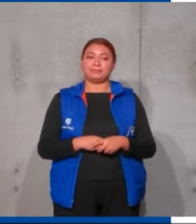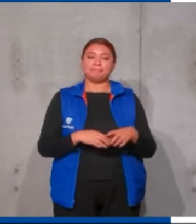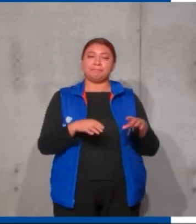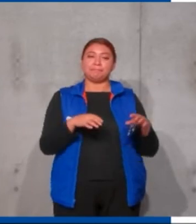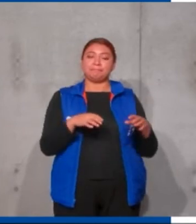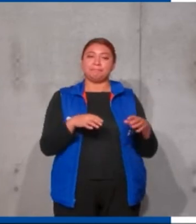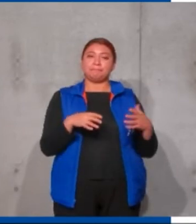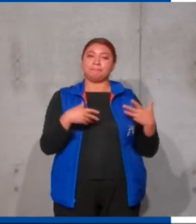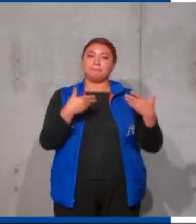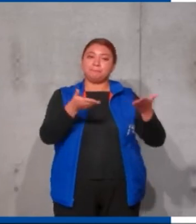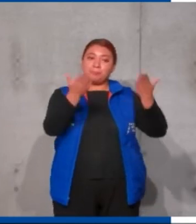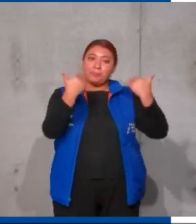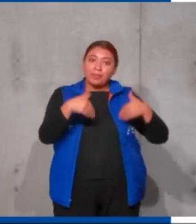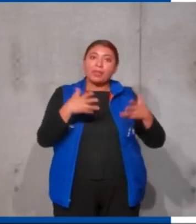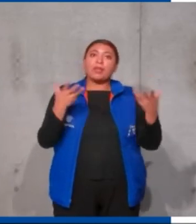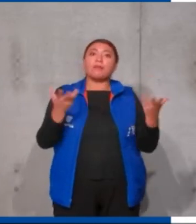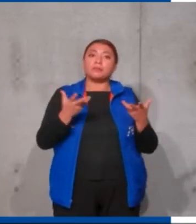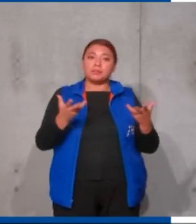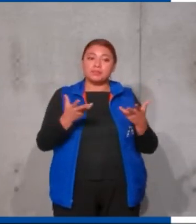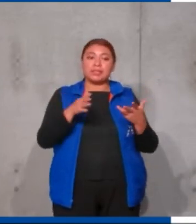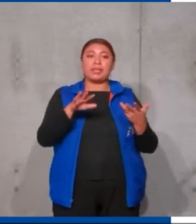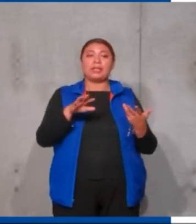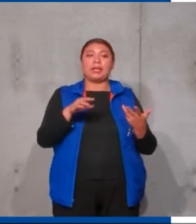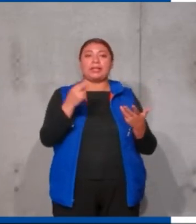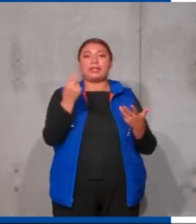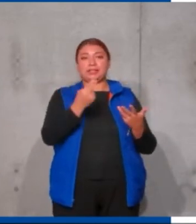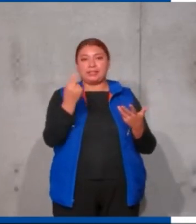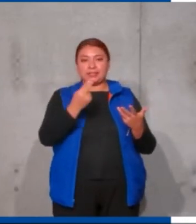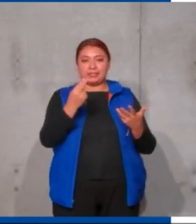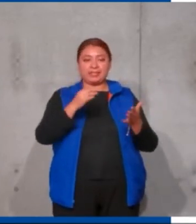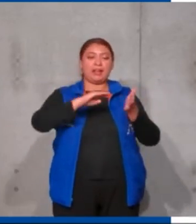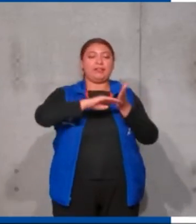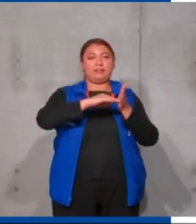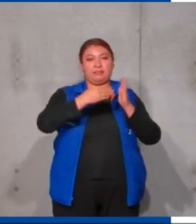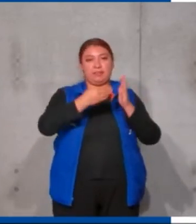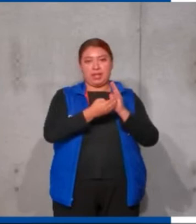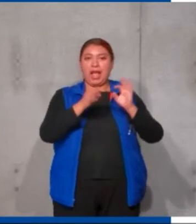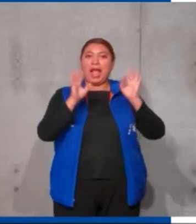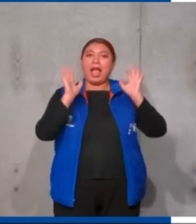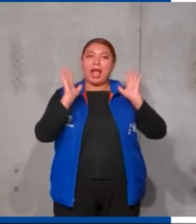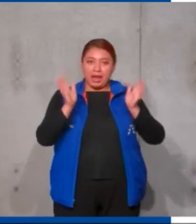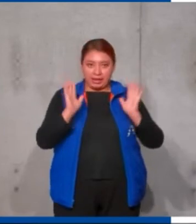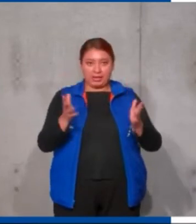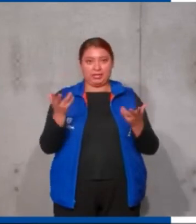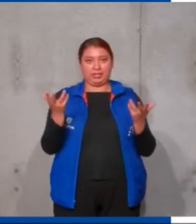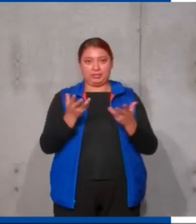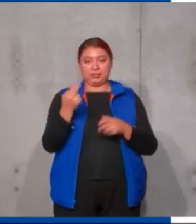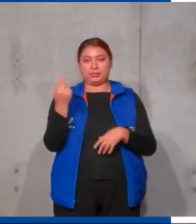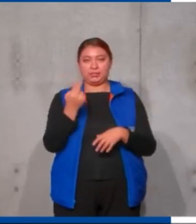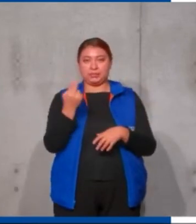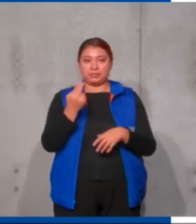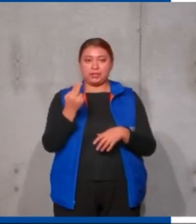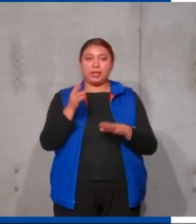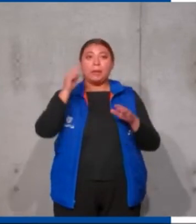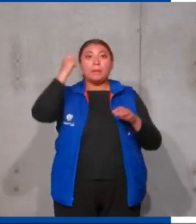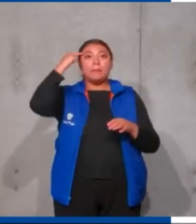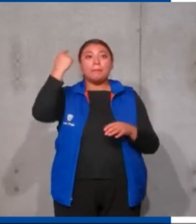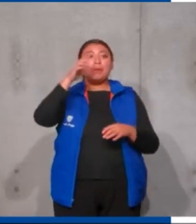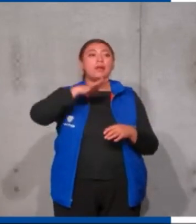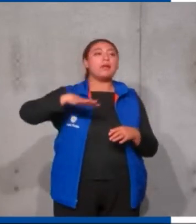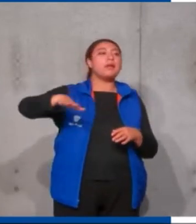los grupos de interés y la empresa, el siguiente paso es elaborar la matriz de materialidad. Esta matriz nos